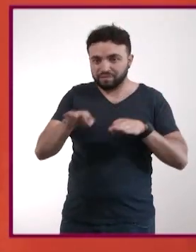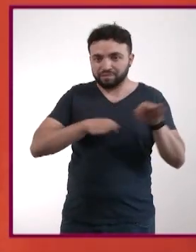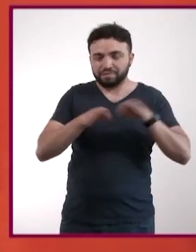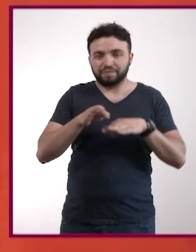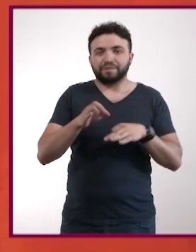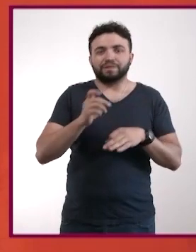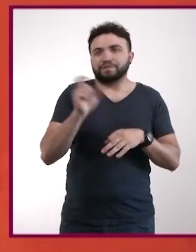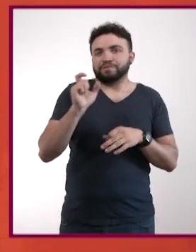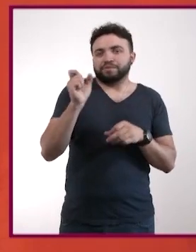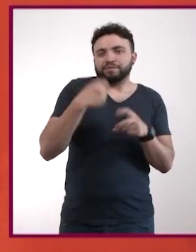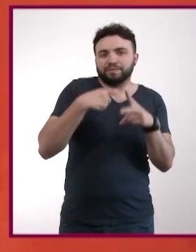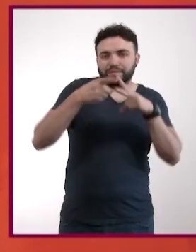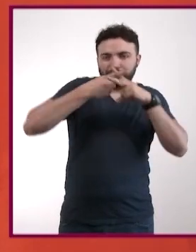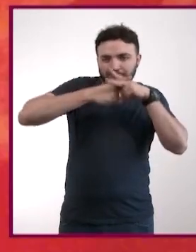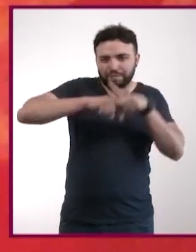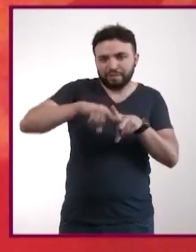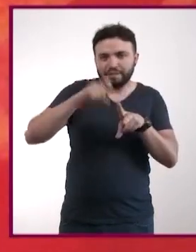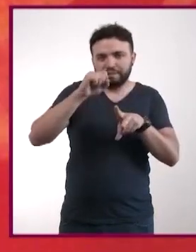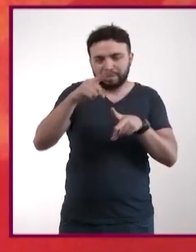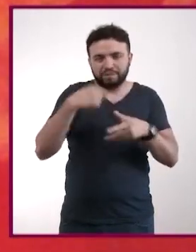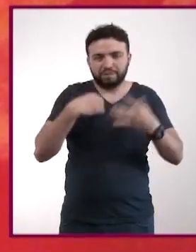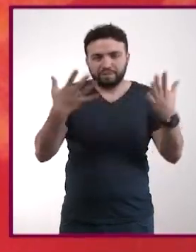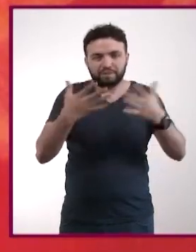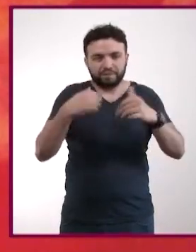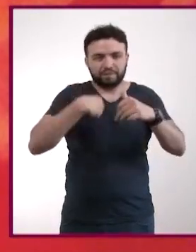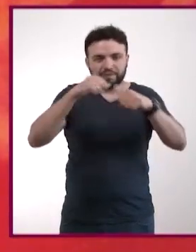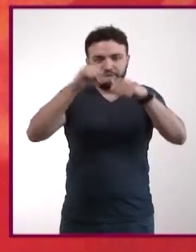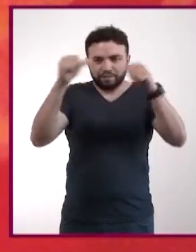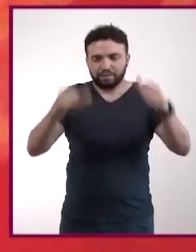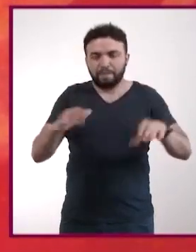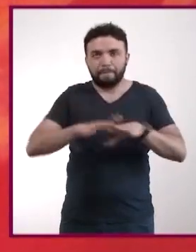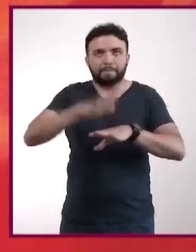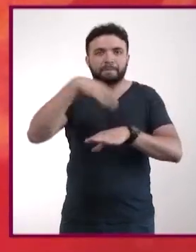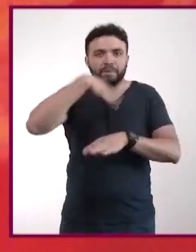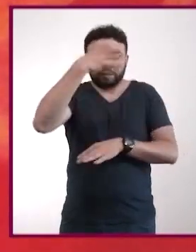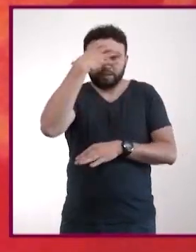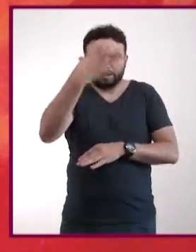casi empecé a dedicarme al arte más seriamente.